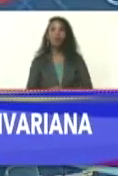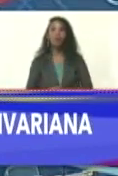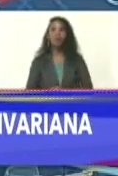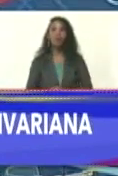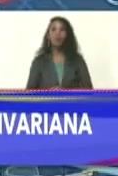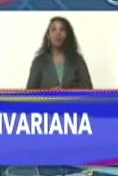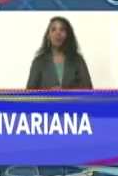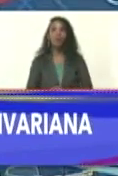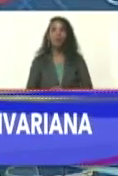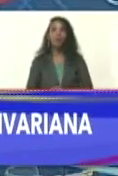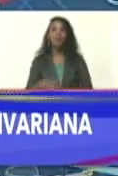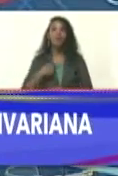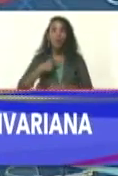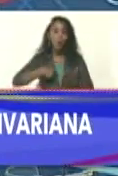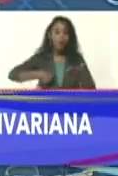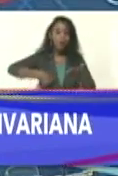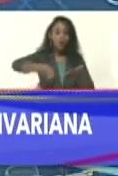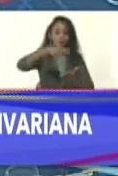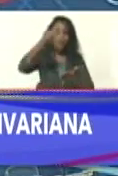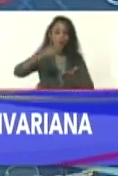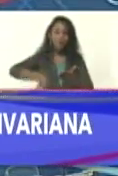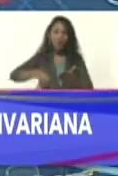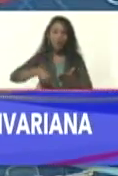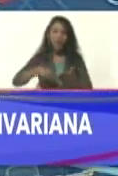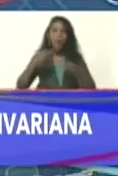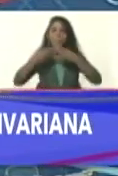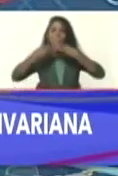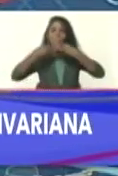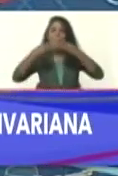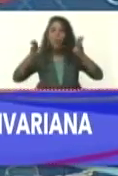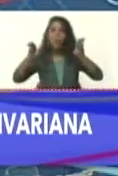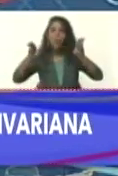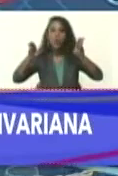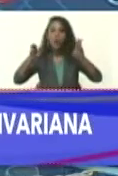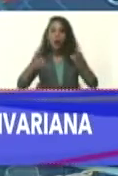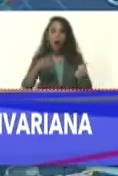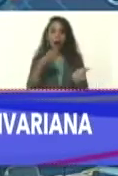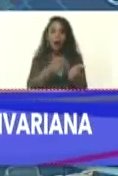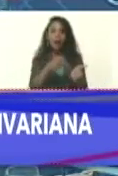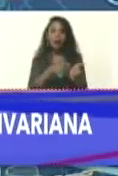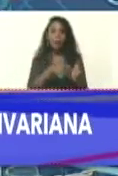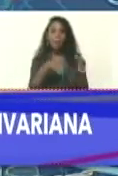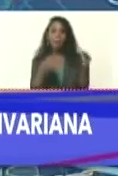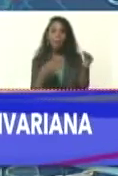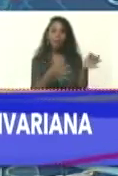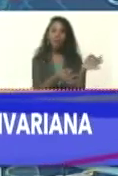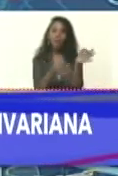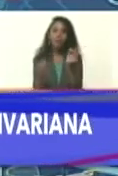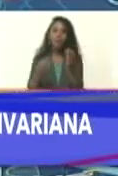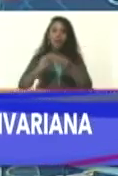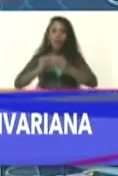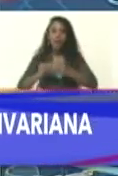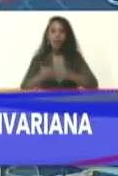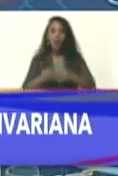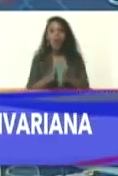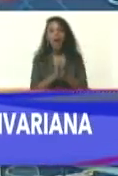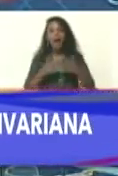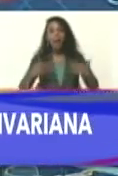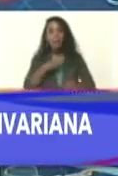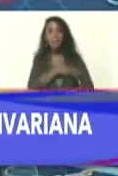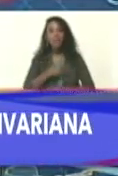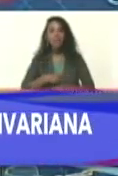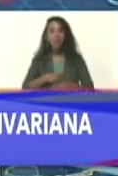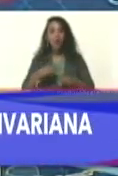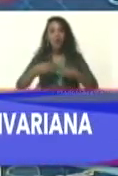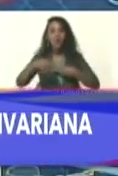Yo voy a firmar el decreto para que se publique inmediatamente, creando la gran misión